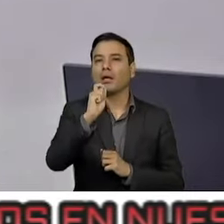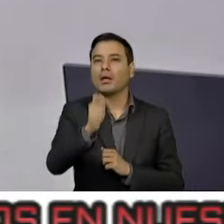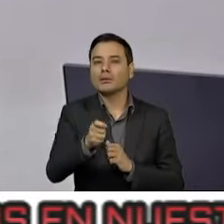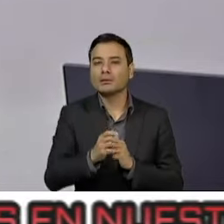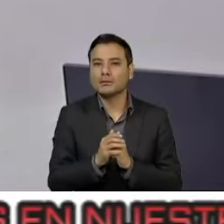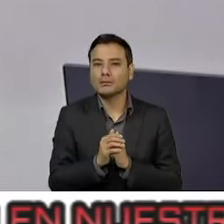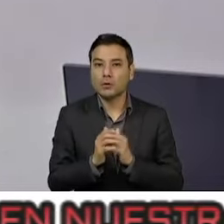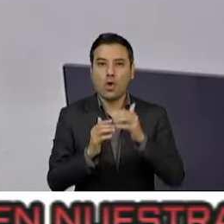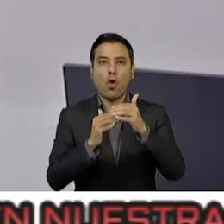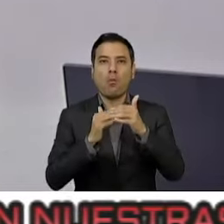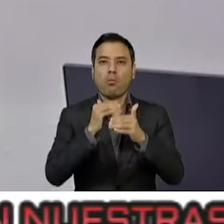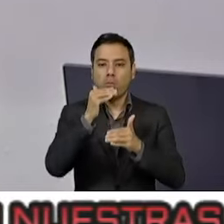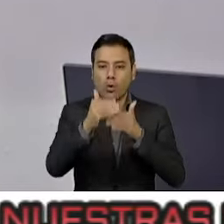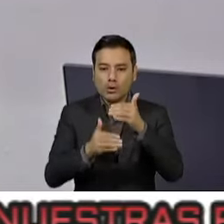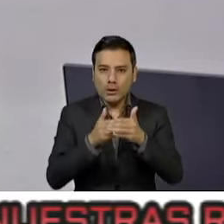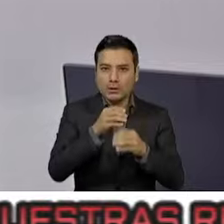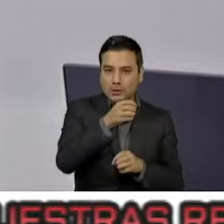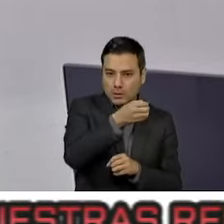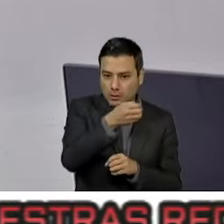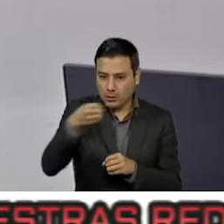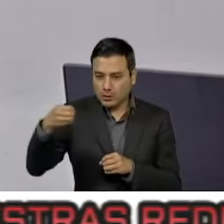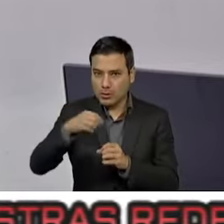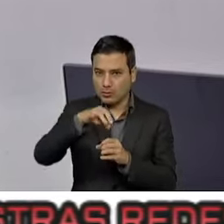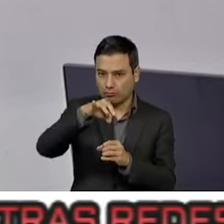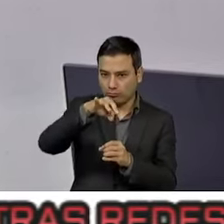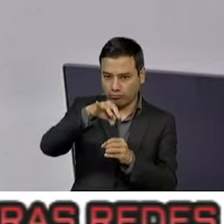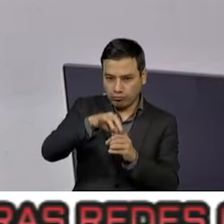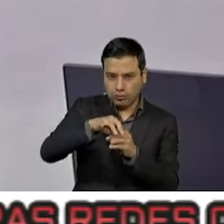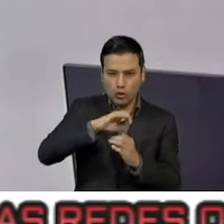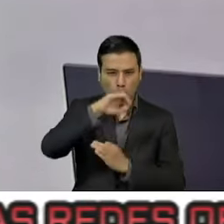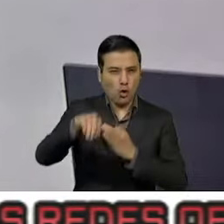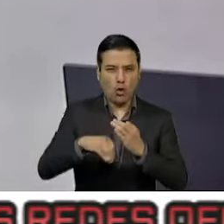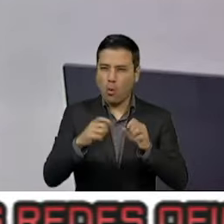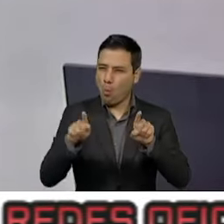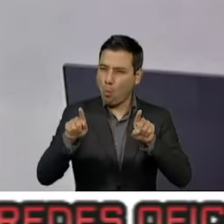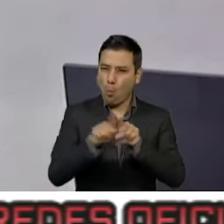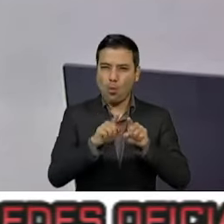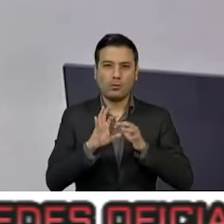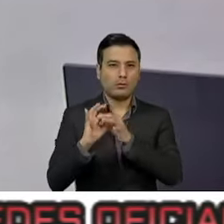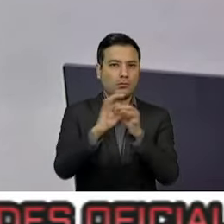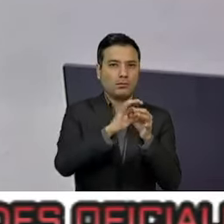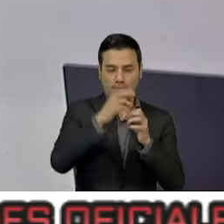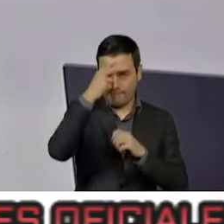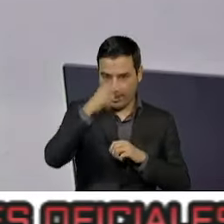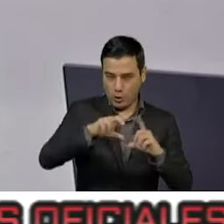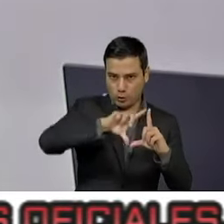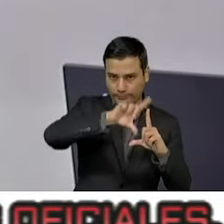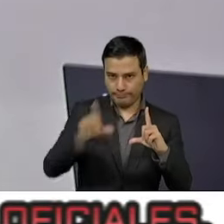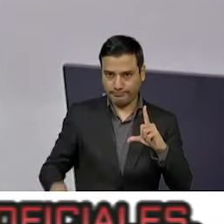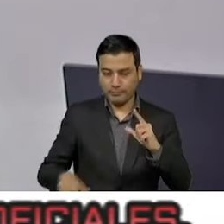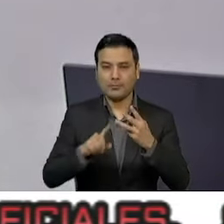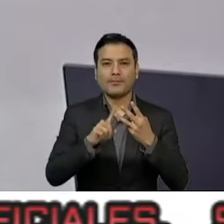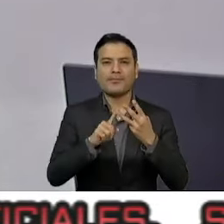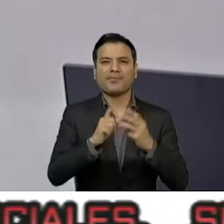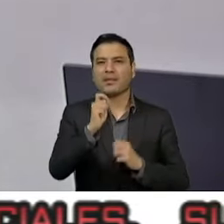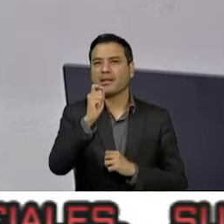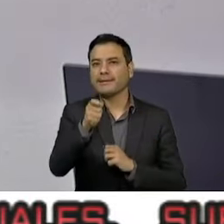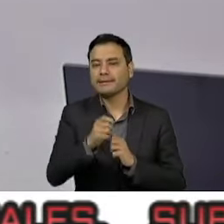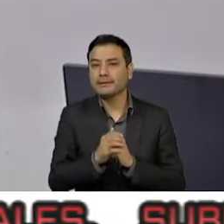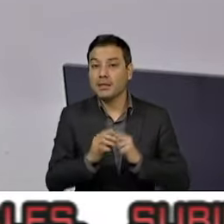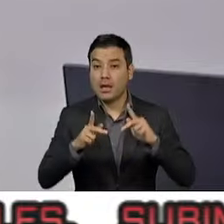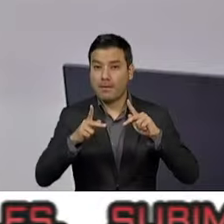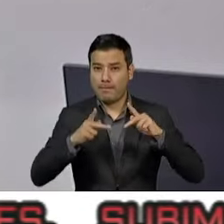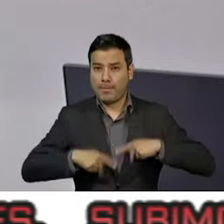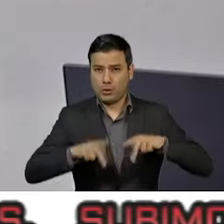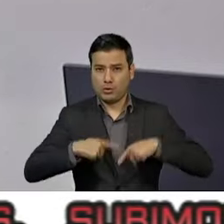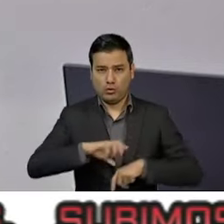estandarizar los procedimientos de organización de las elecciones en toda la República. Tercero, hacer realidad el derecho de las